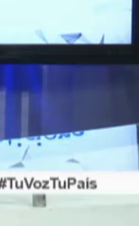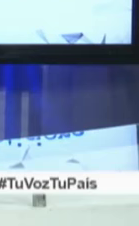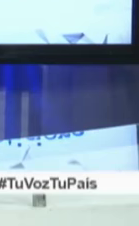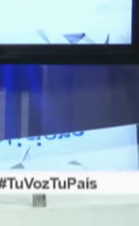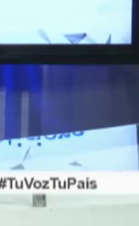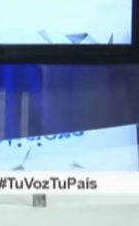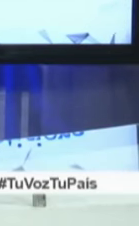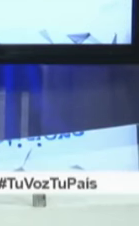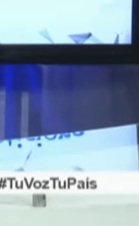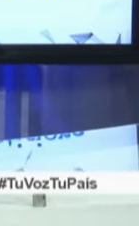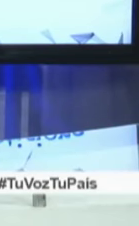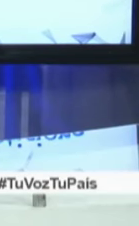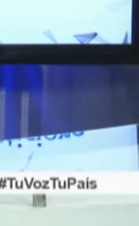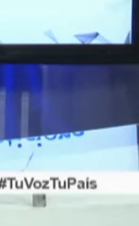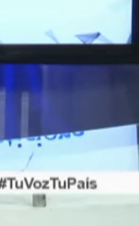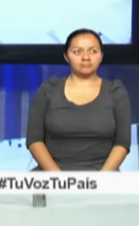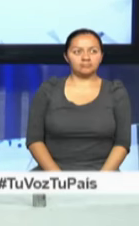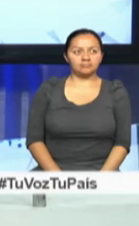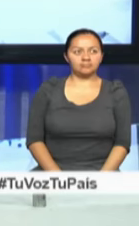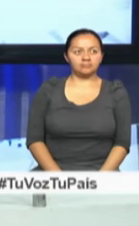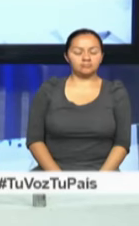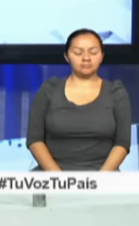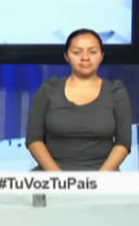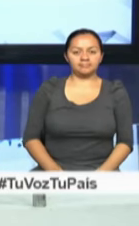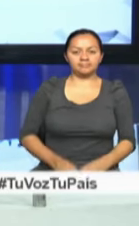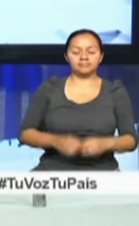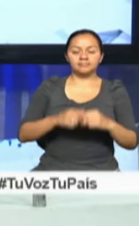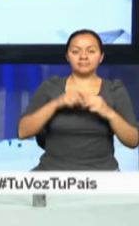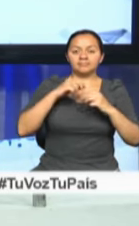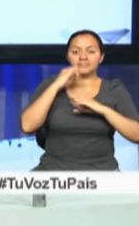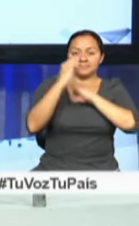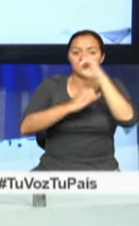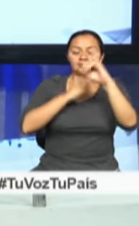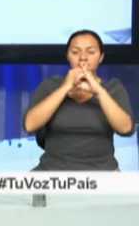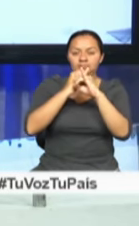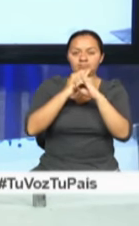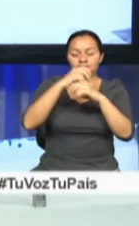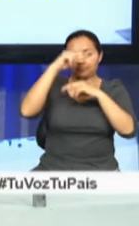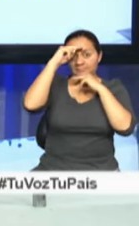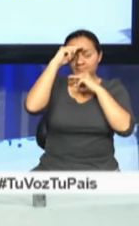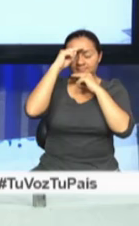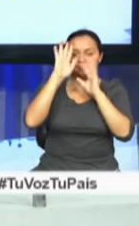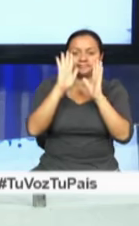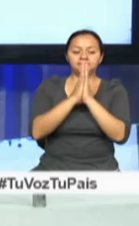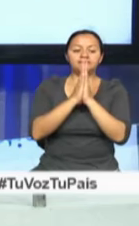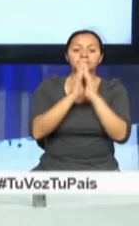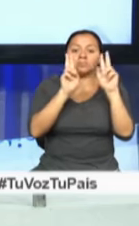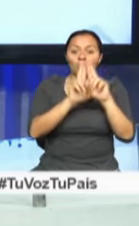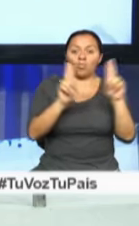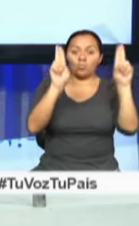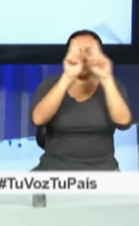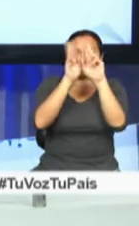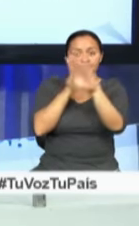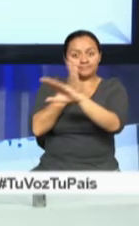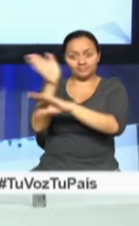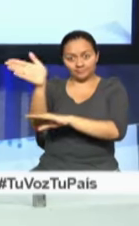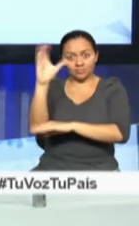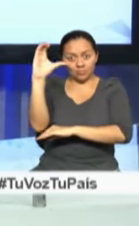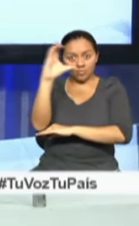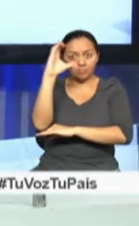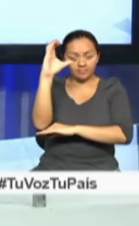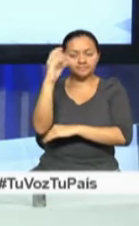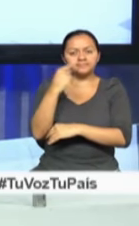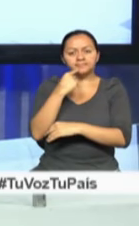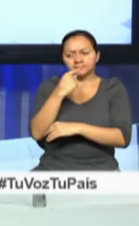Revisamos los temas que hacen noticia en el mundo. La misión de las Naciones Unidas en Colombia aseguró que está en condiciones de cumplir con el